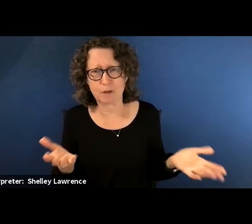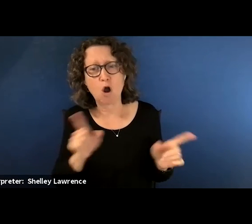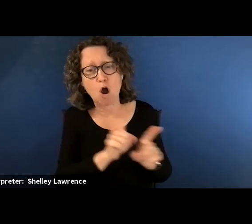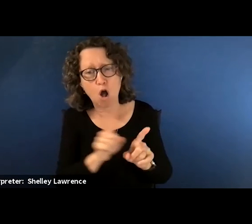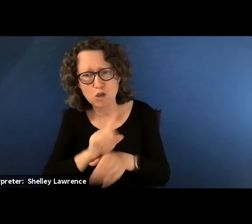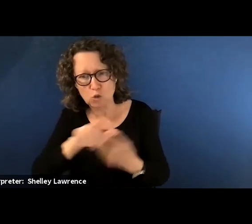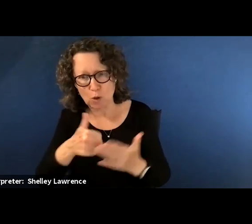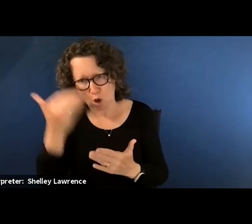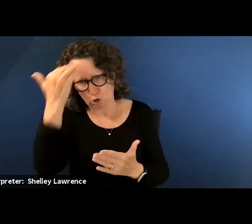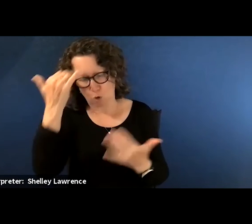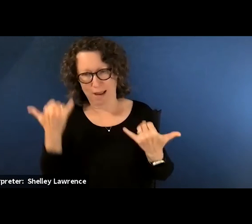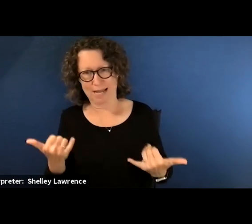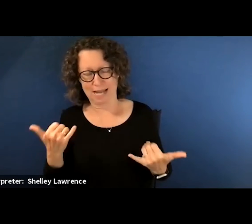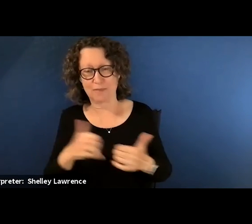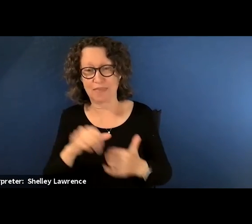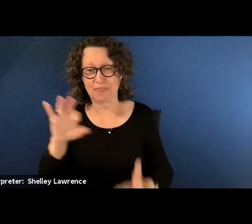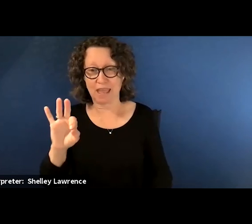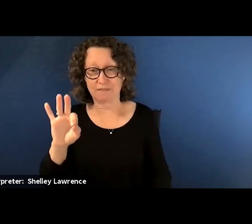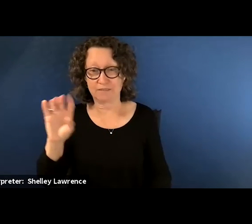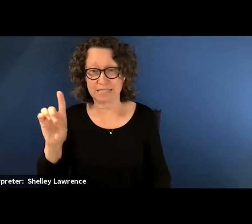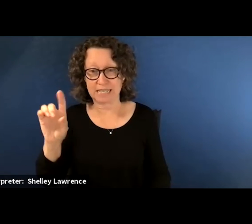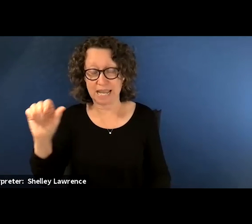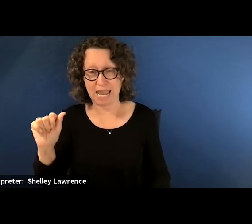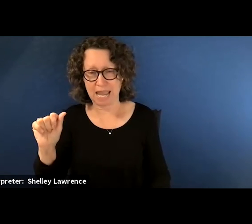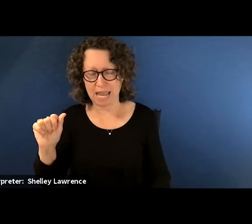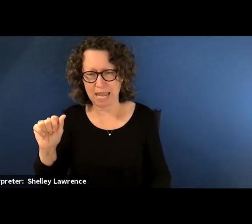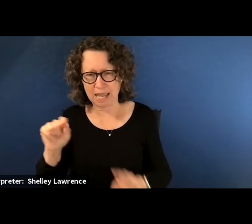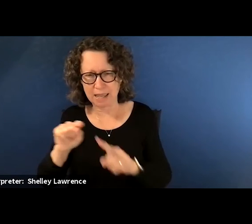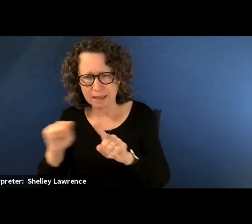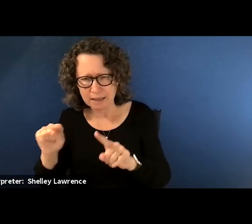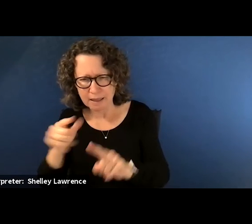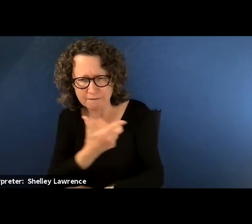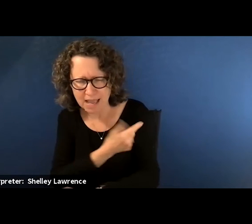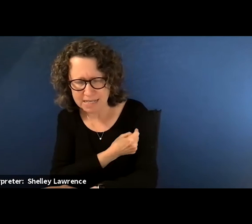sé qué es. Y todos sabemos en este momento que